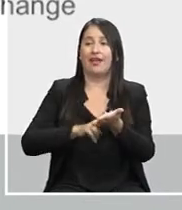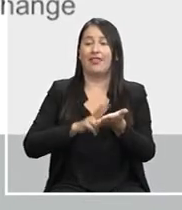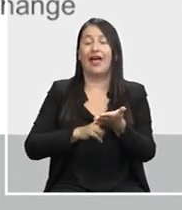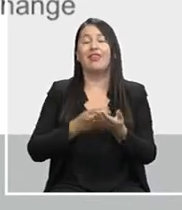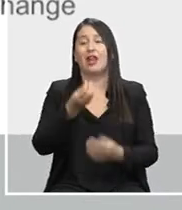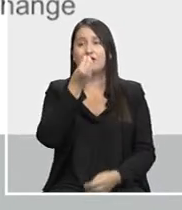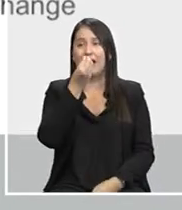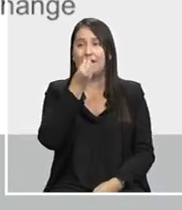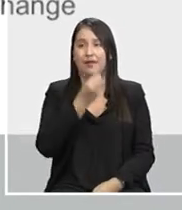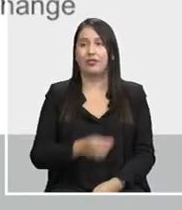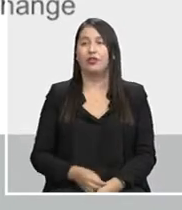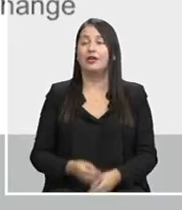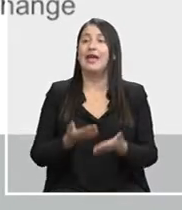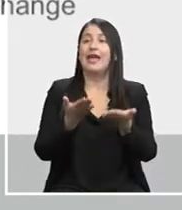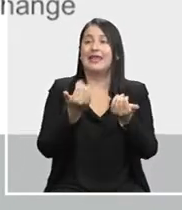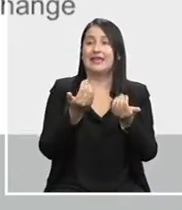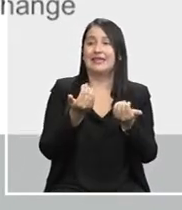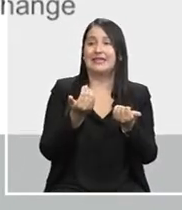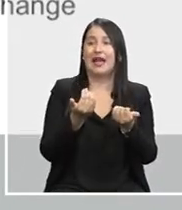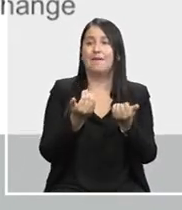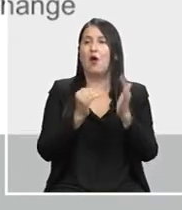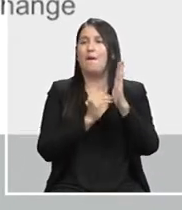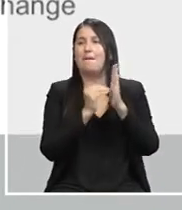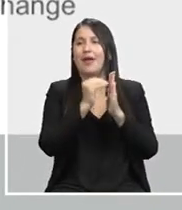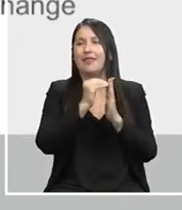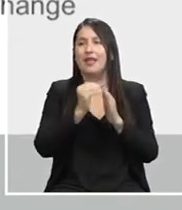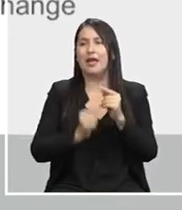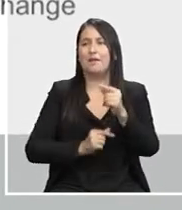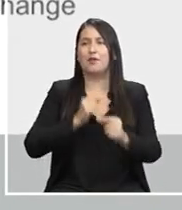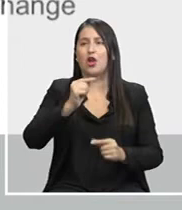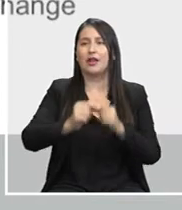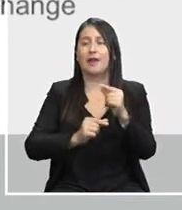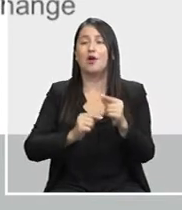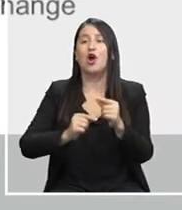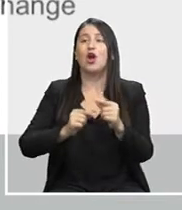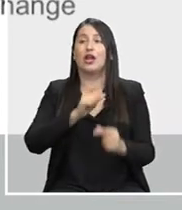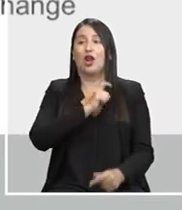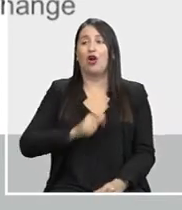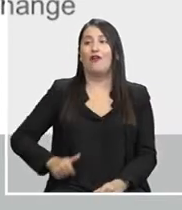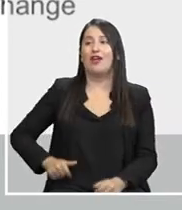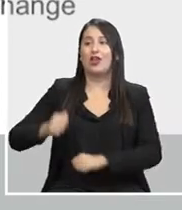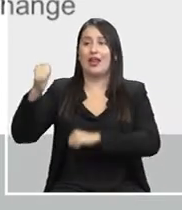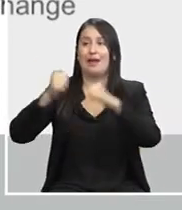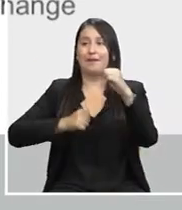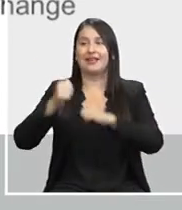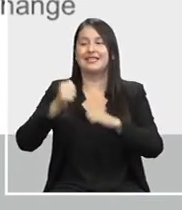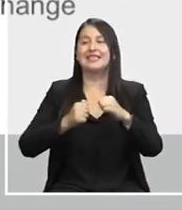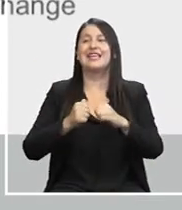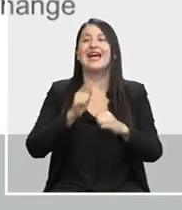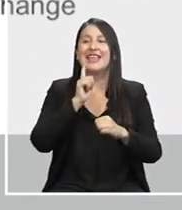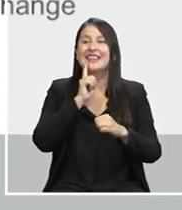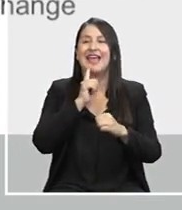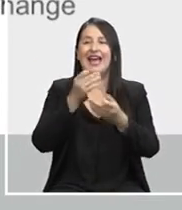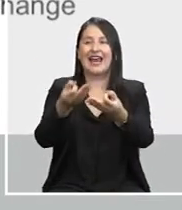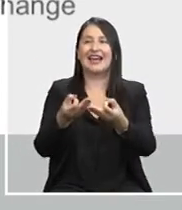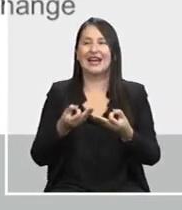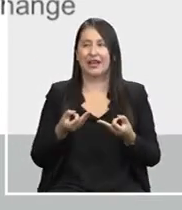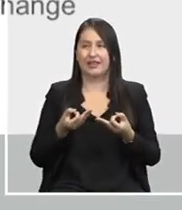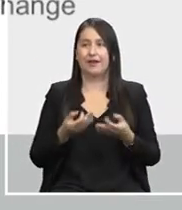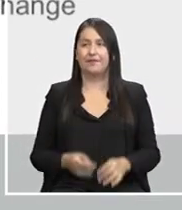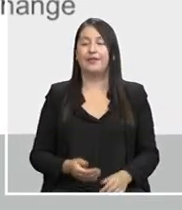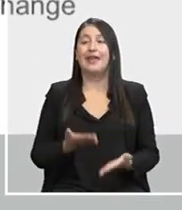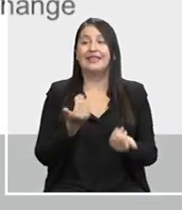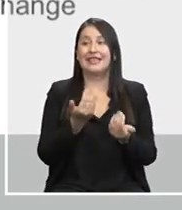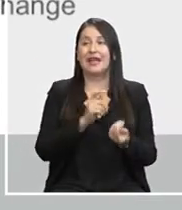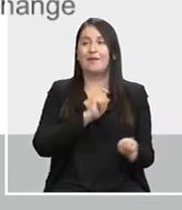alimentos. Necesitamos medir y seguir el progreso y hacer que los gobiernos y las empresas rindan cuentas. Necesitamos